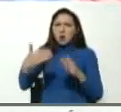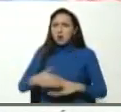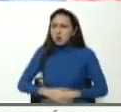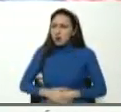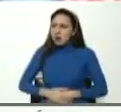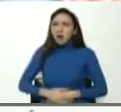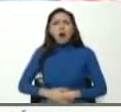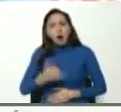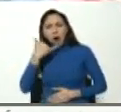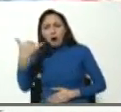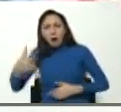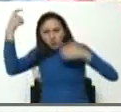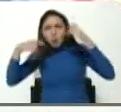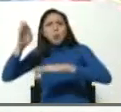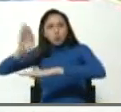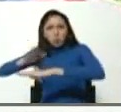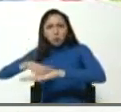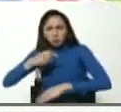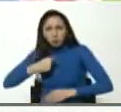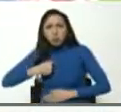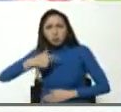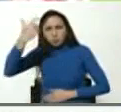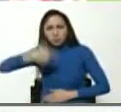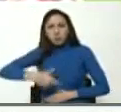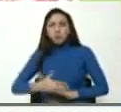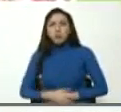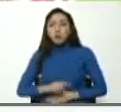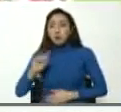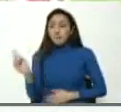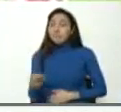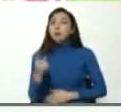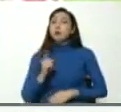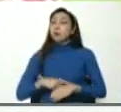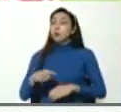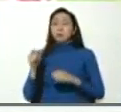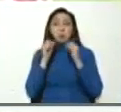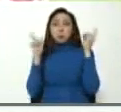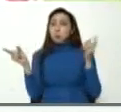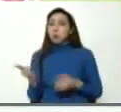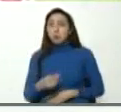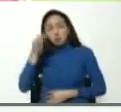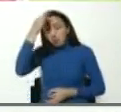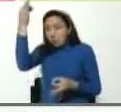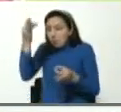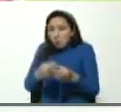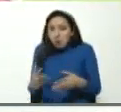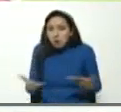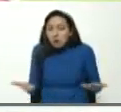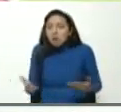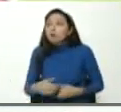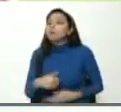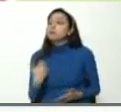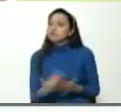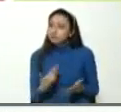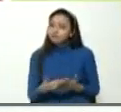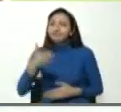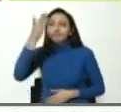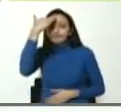presidente en su primer momento no creyó luego lo comprobó